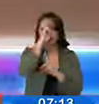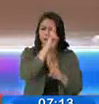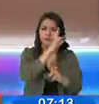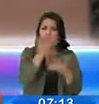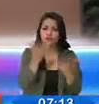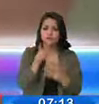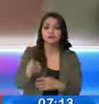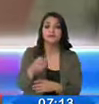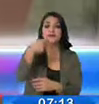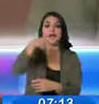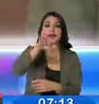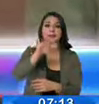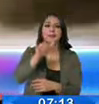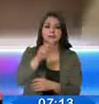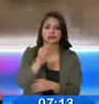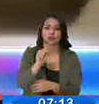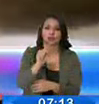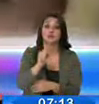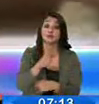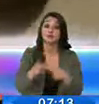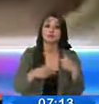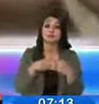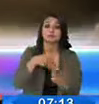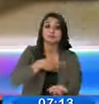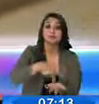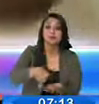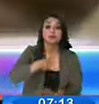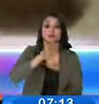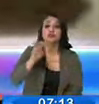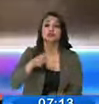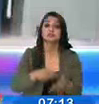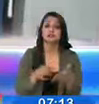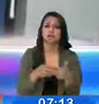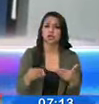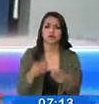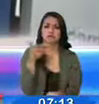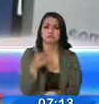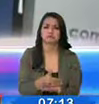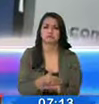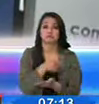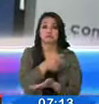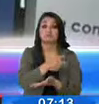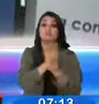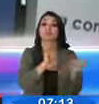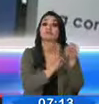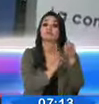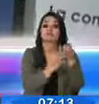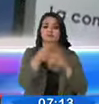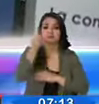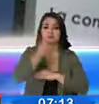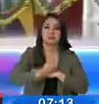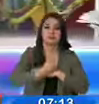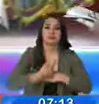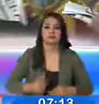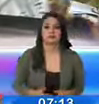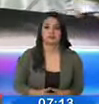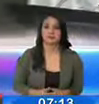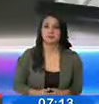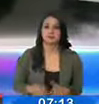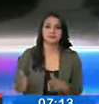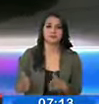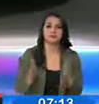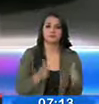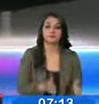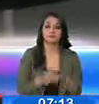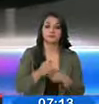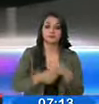se den medidas cautelares y evitar el pago de $200,000 que dispuso la superintendencia. En los primeros días